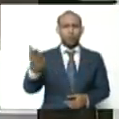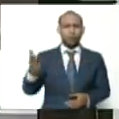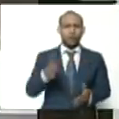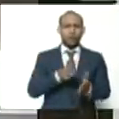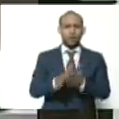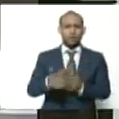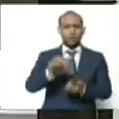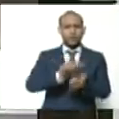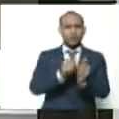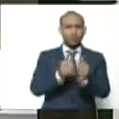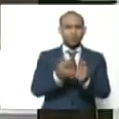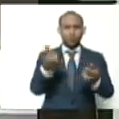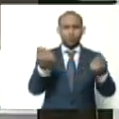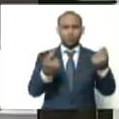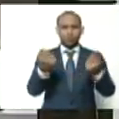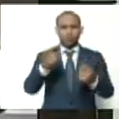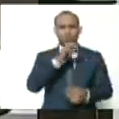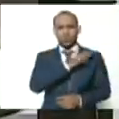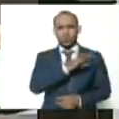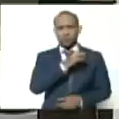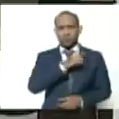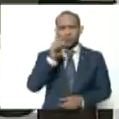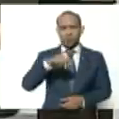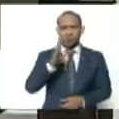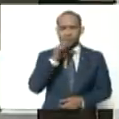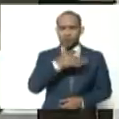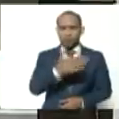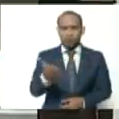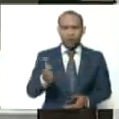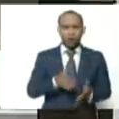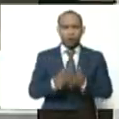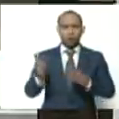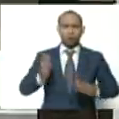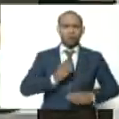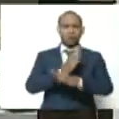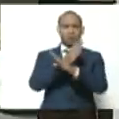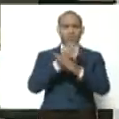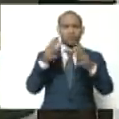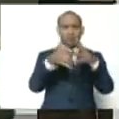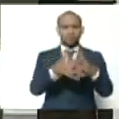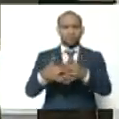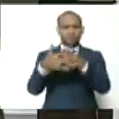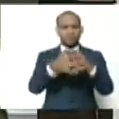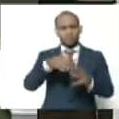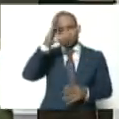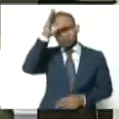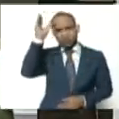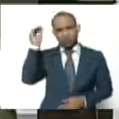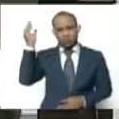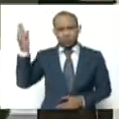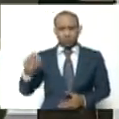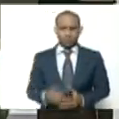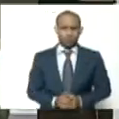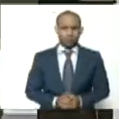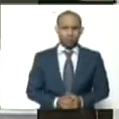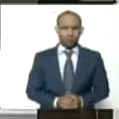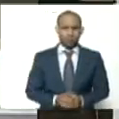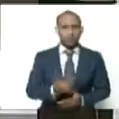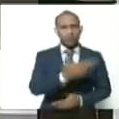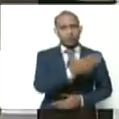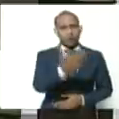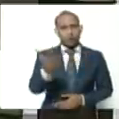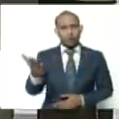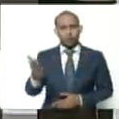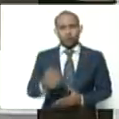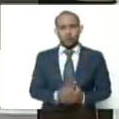víctimas económicas y sociales de las sanciones crueles y criminales del imperialismo norteamericano. A ustedes que han